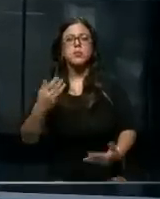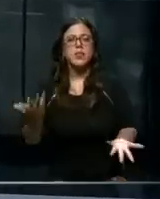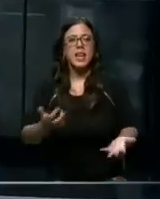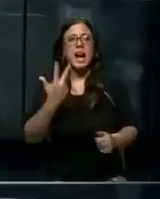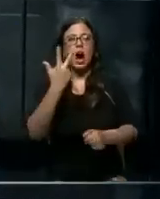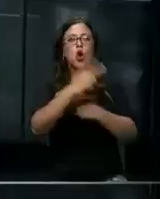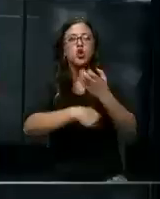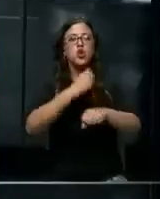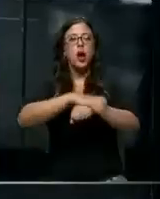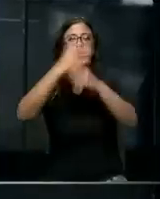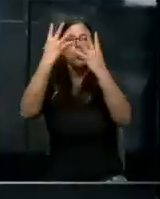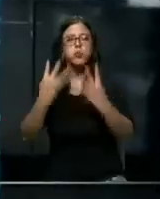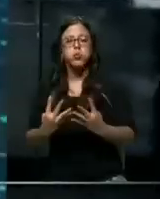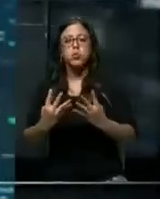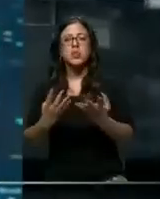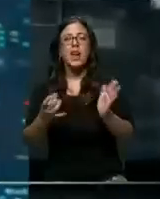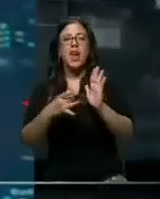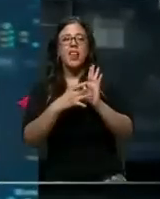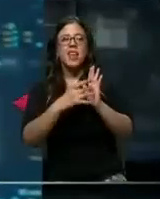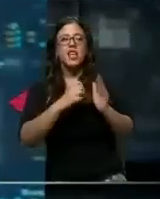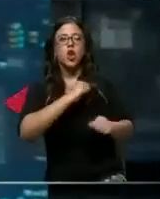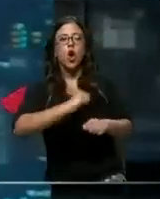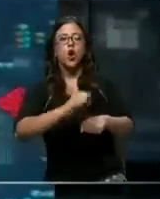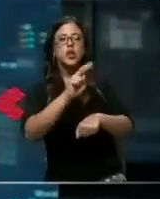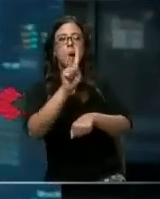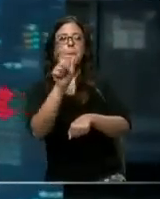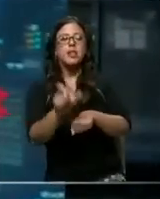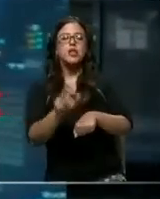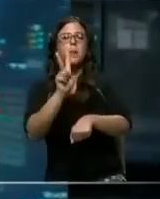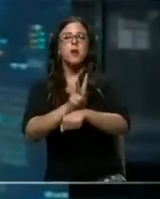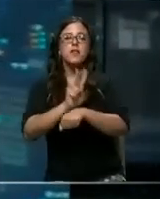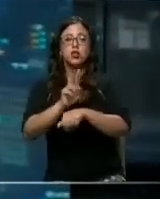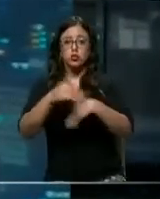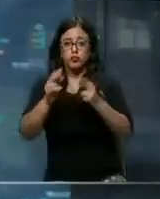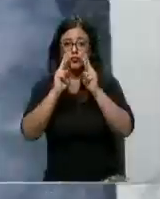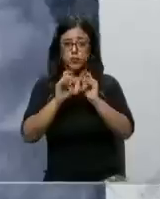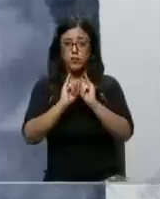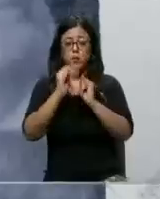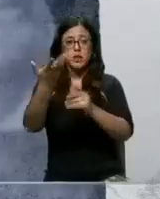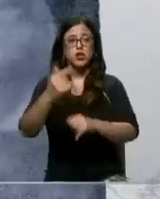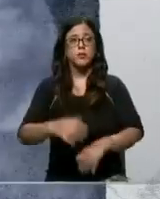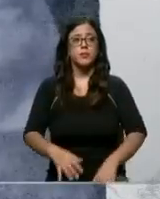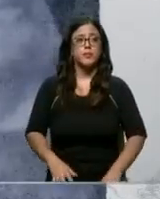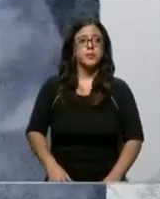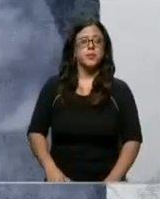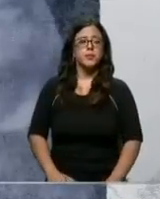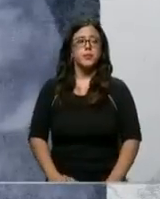delito de homicidio contra un profesor. El informe es de Efraín Leiva.